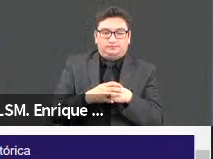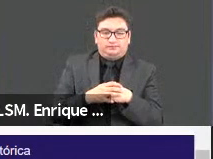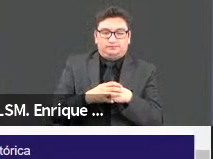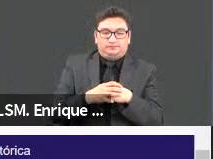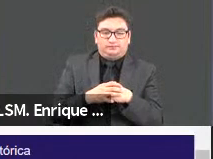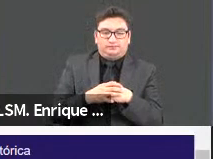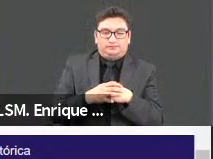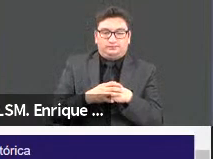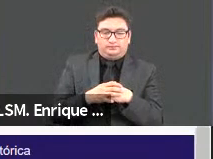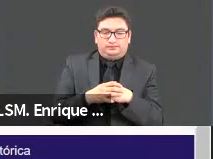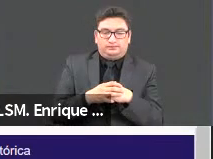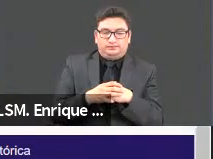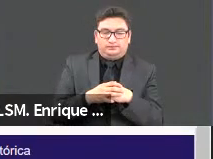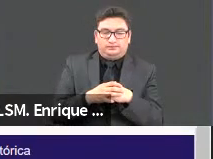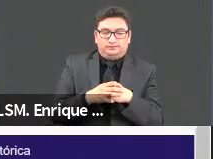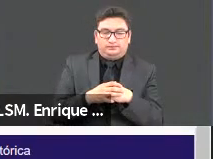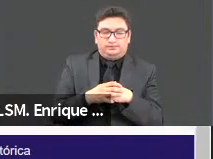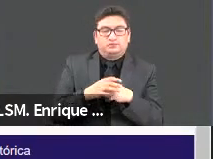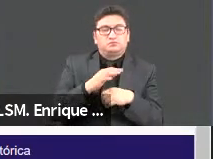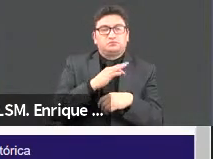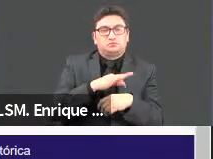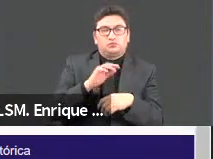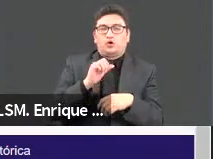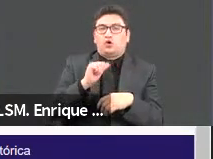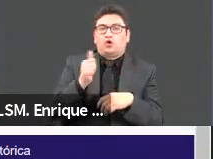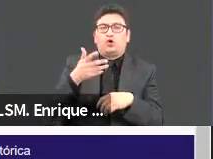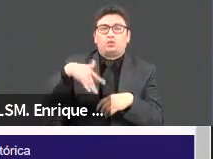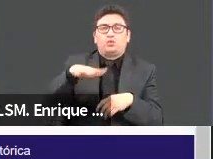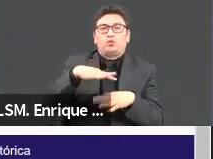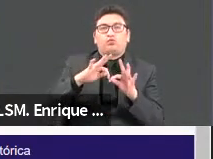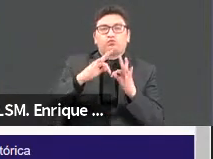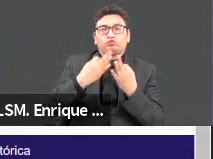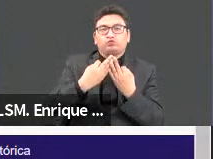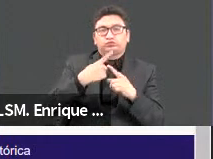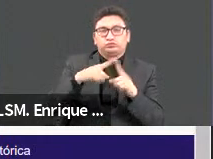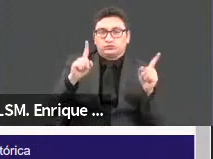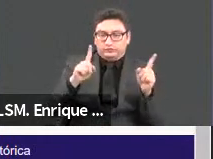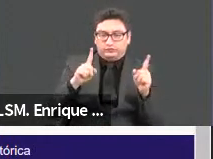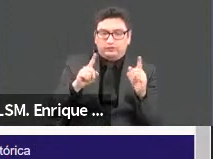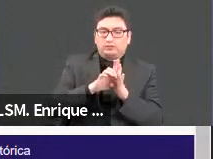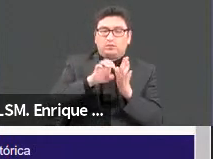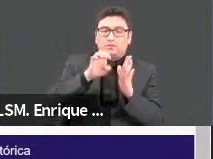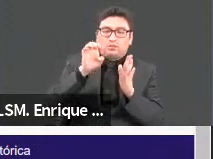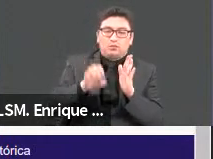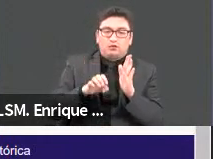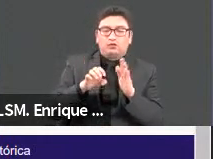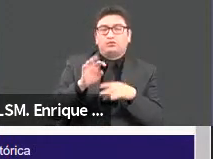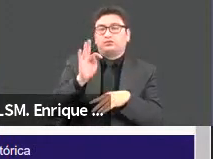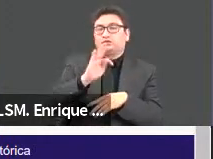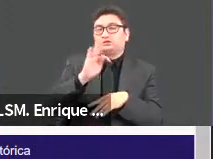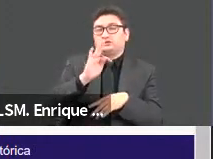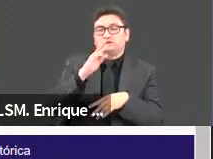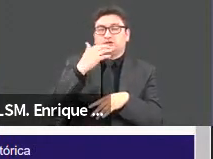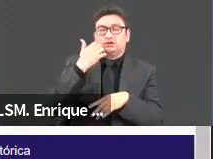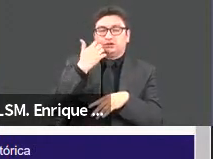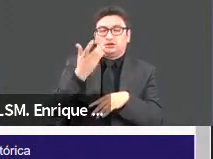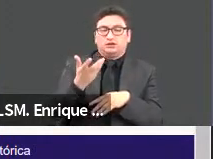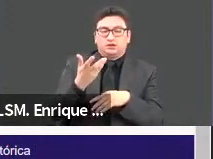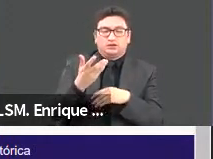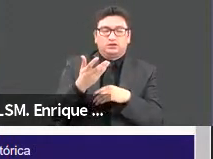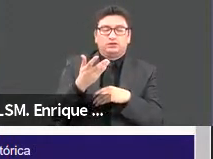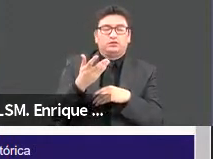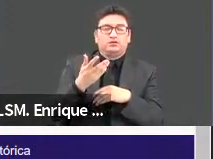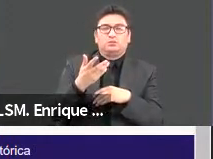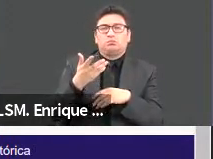Ahora bien, podemos realizar otros tipos de búsqueda. Por ejemplo, si nosotros quisiéramos